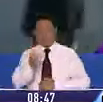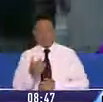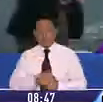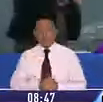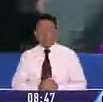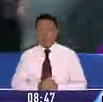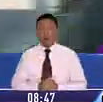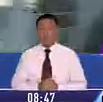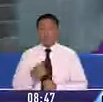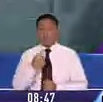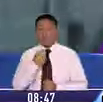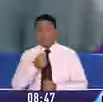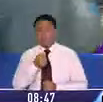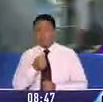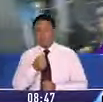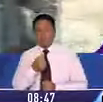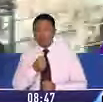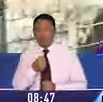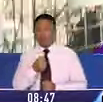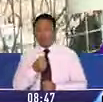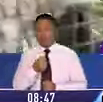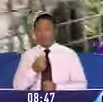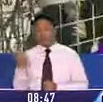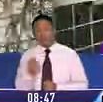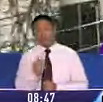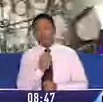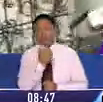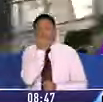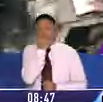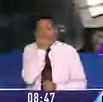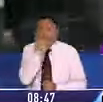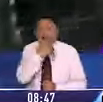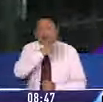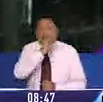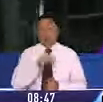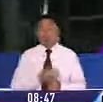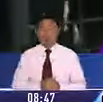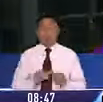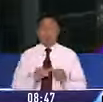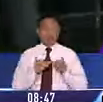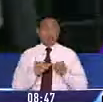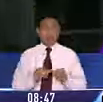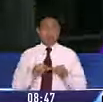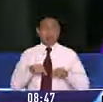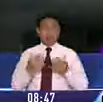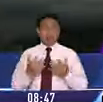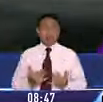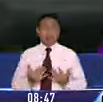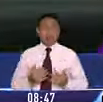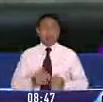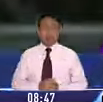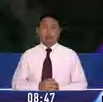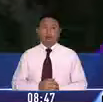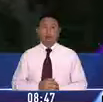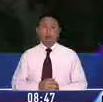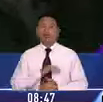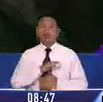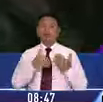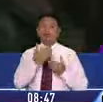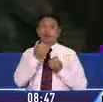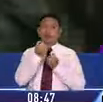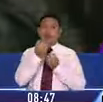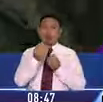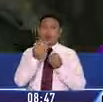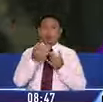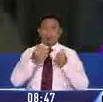han querido pues dar alguna declaración. Sin embargo, nosotros vamos a mantenernos en este punto para llevarles toda la